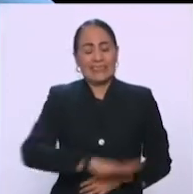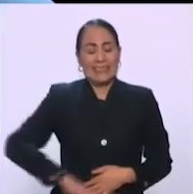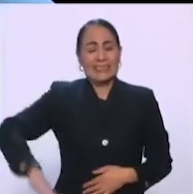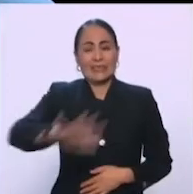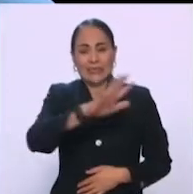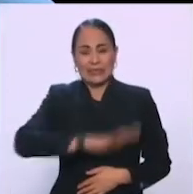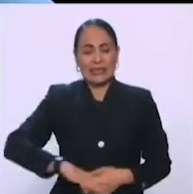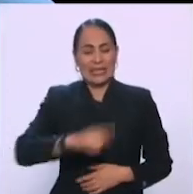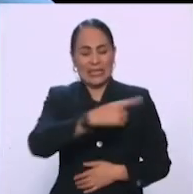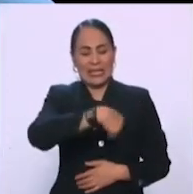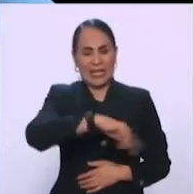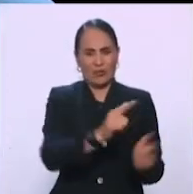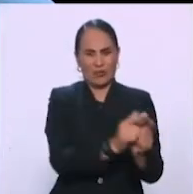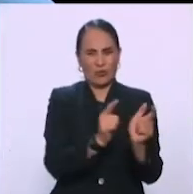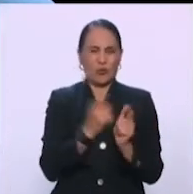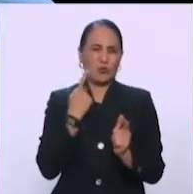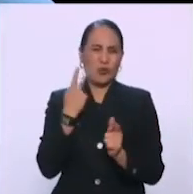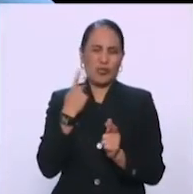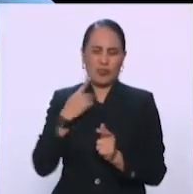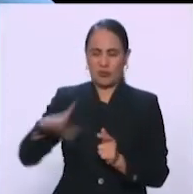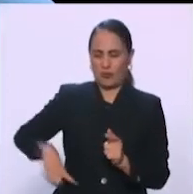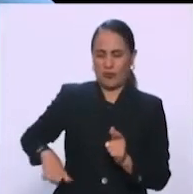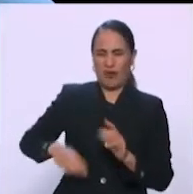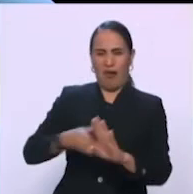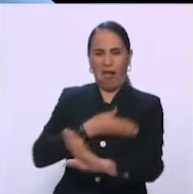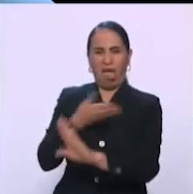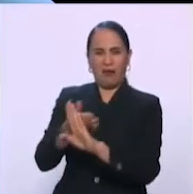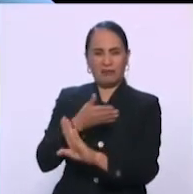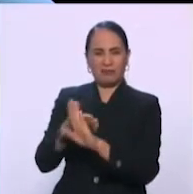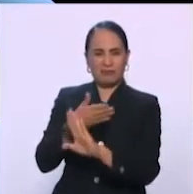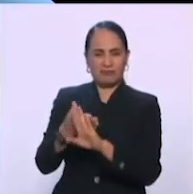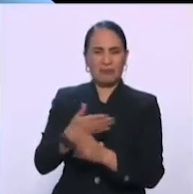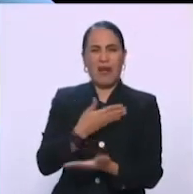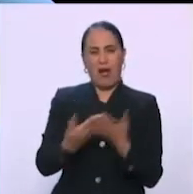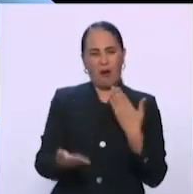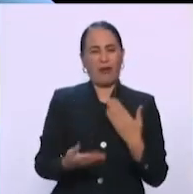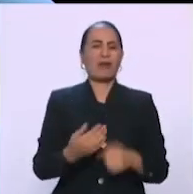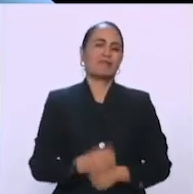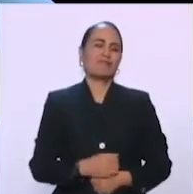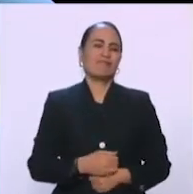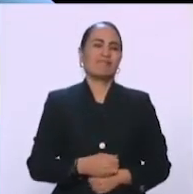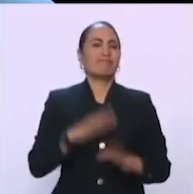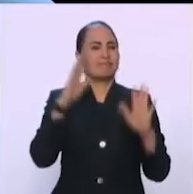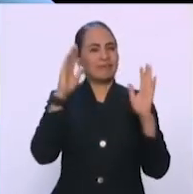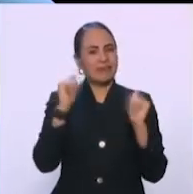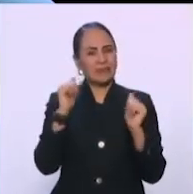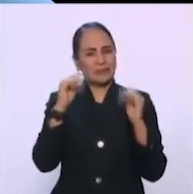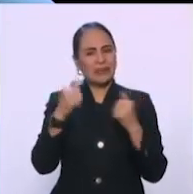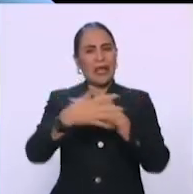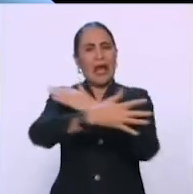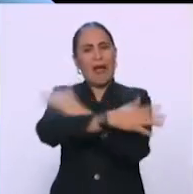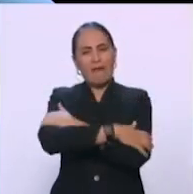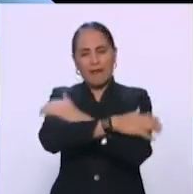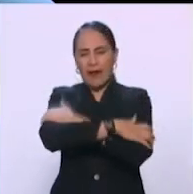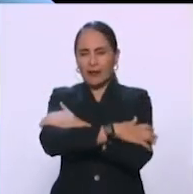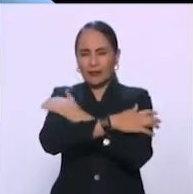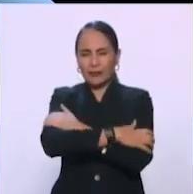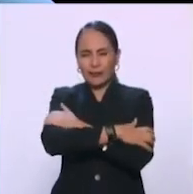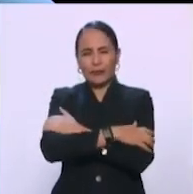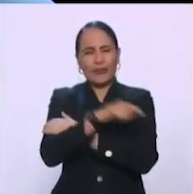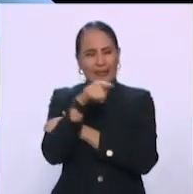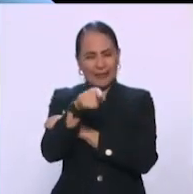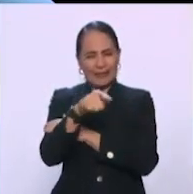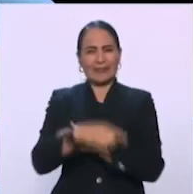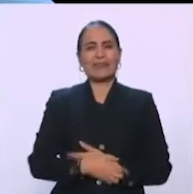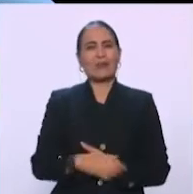con la oposición. Jonathan Pérez, pues nos vamos a despedir ahora con un abrazo muy, muy fuerte hasta allá